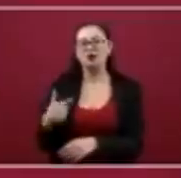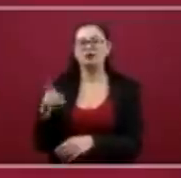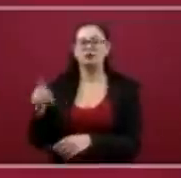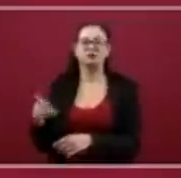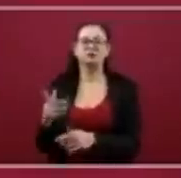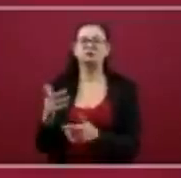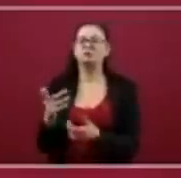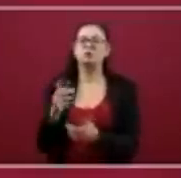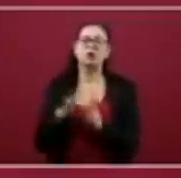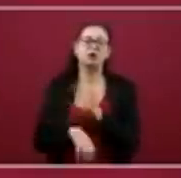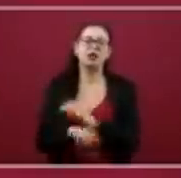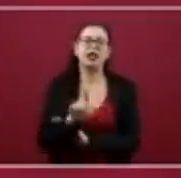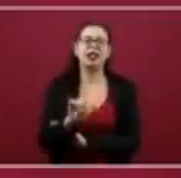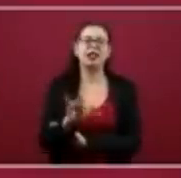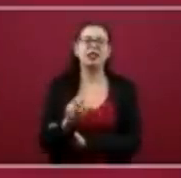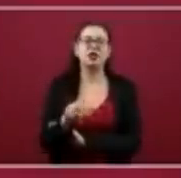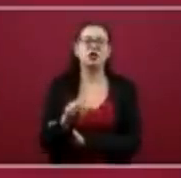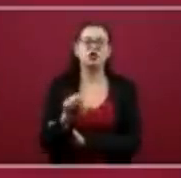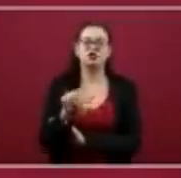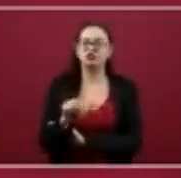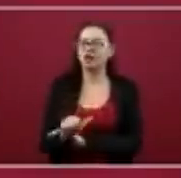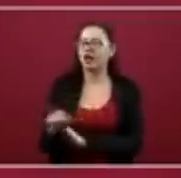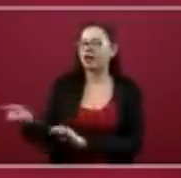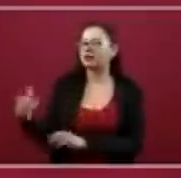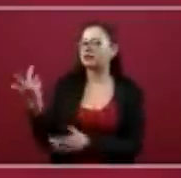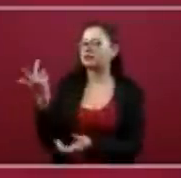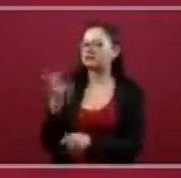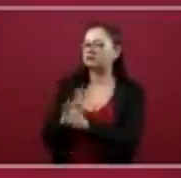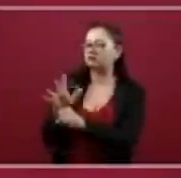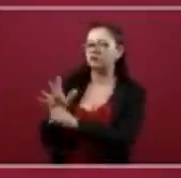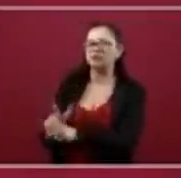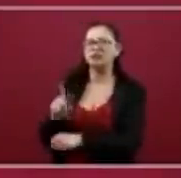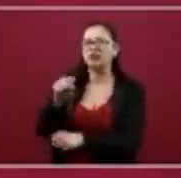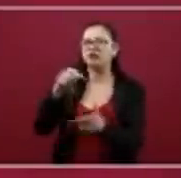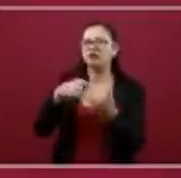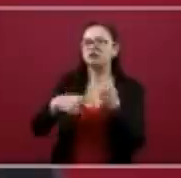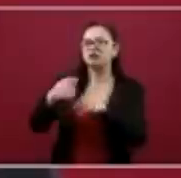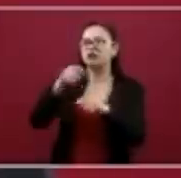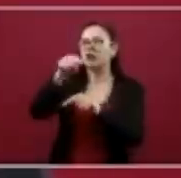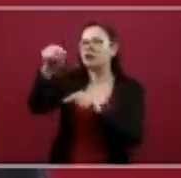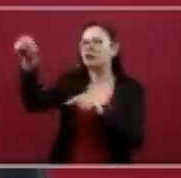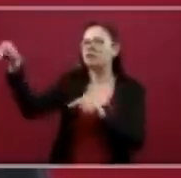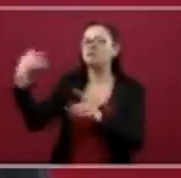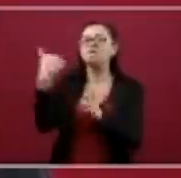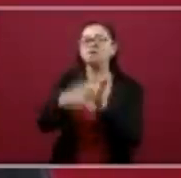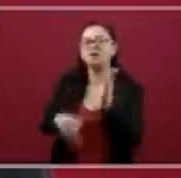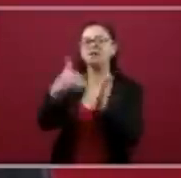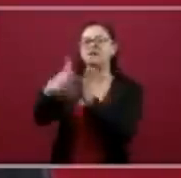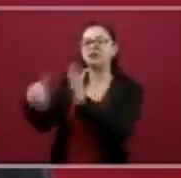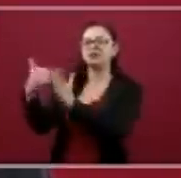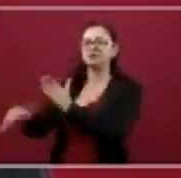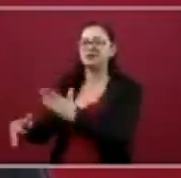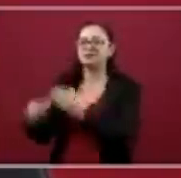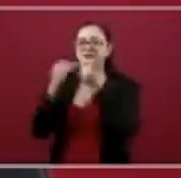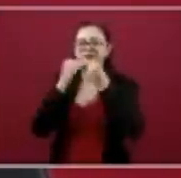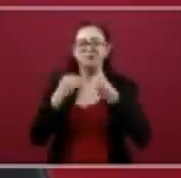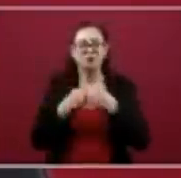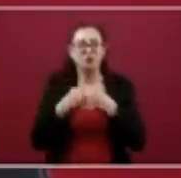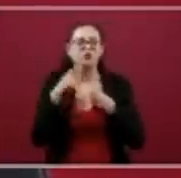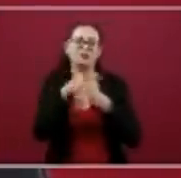Liconsa no tiene suficientes centros de acopio y por eso hay intermediarismo.